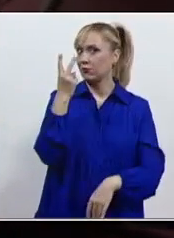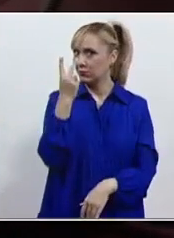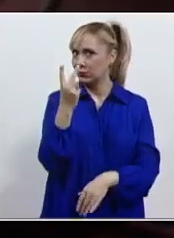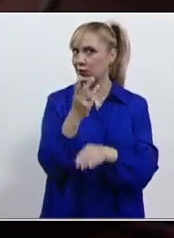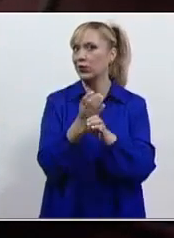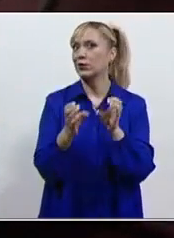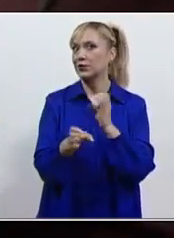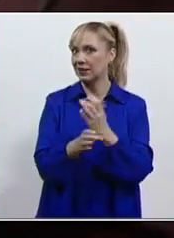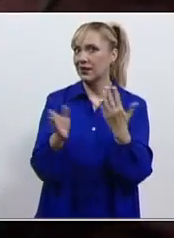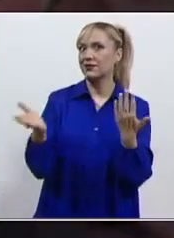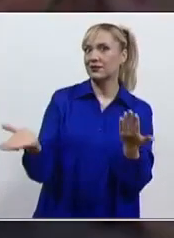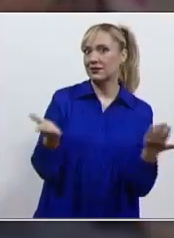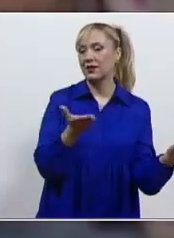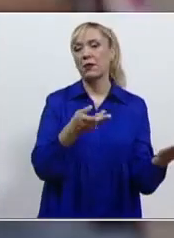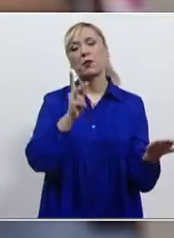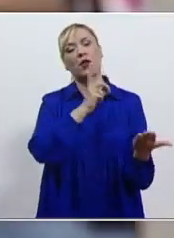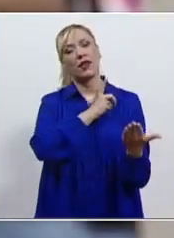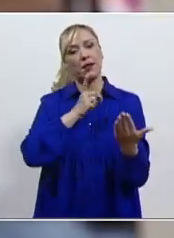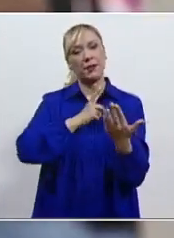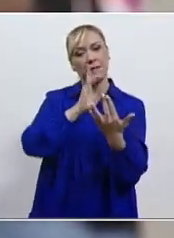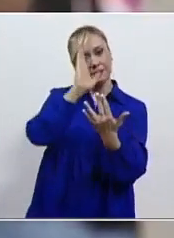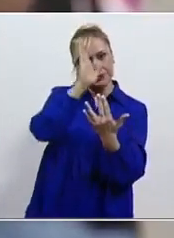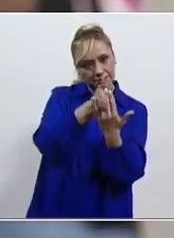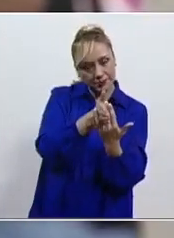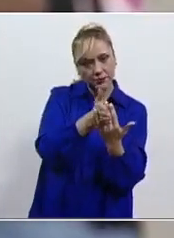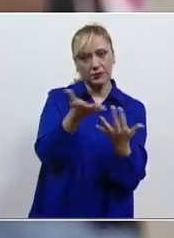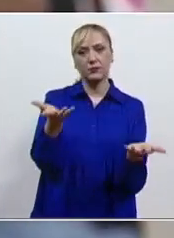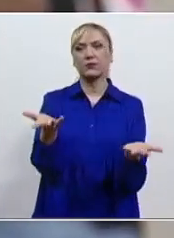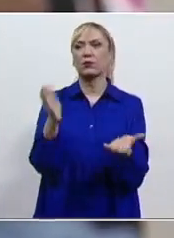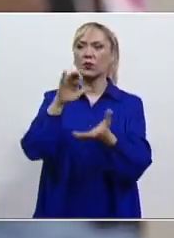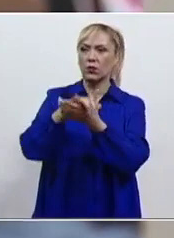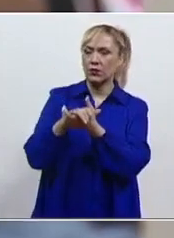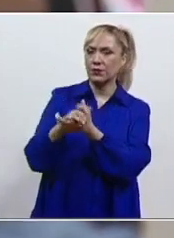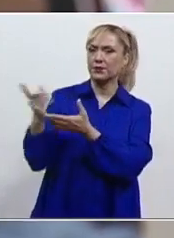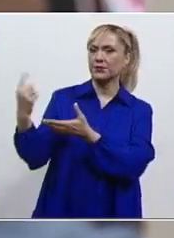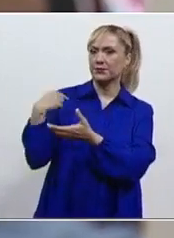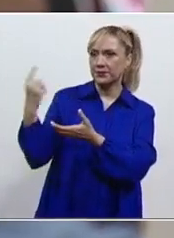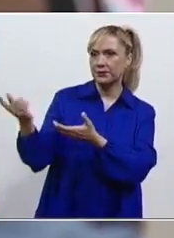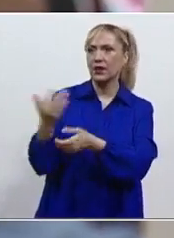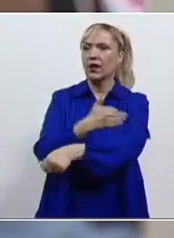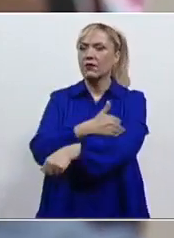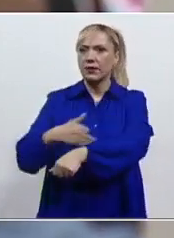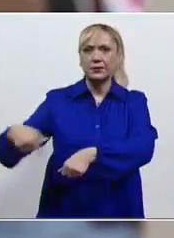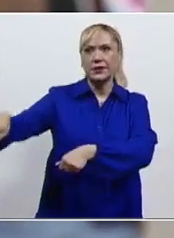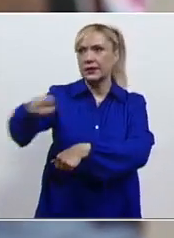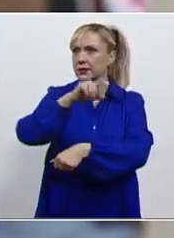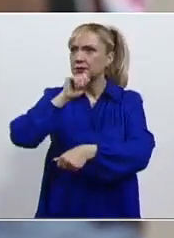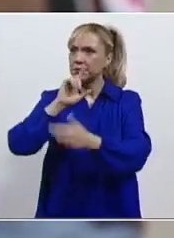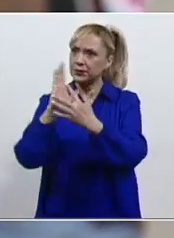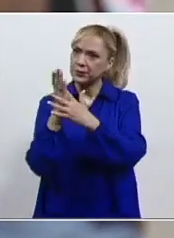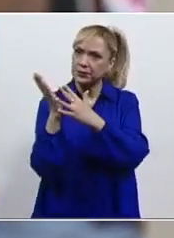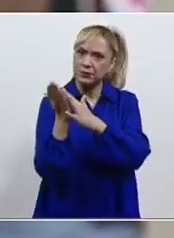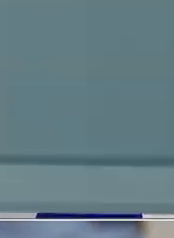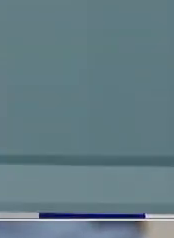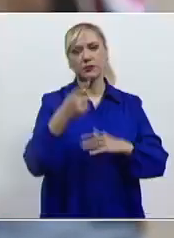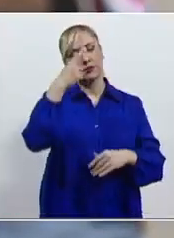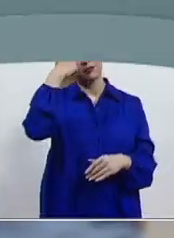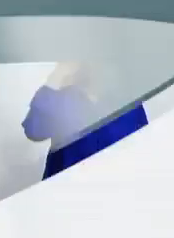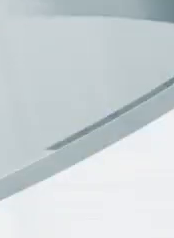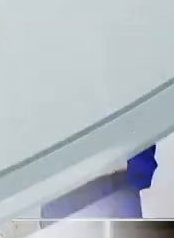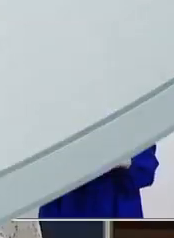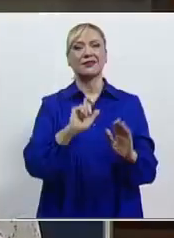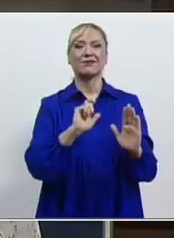una redistribución del trabajo de cuidados, construir nuevos paradigmas y redefinir el derecho en esta materia.